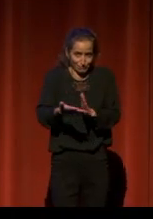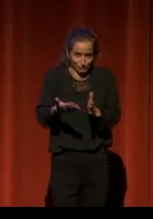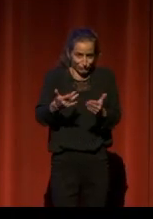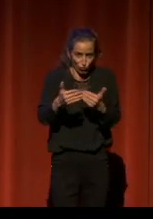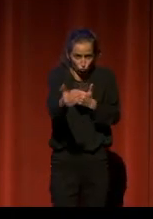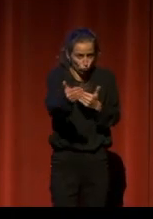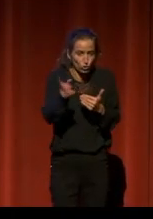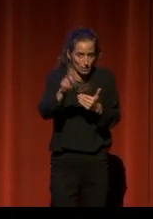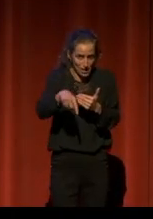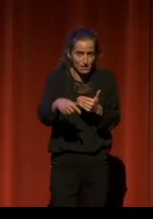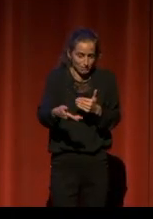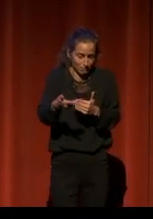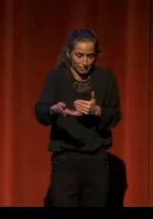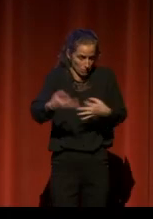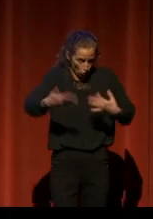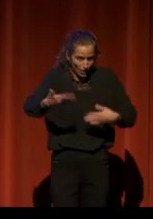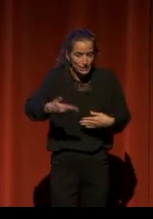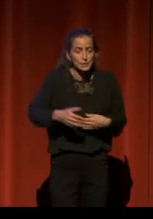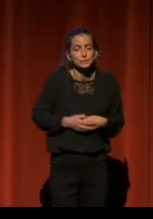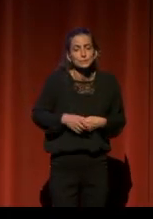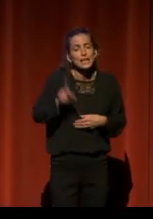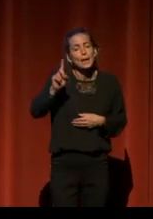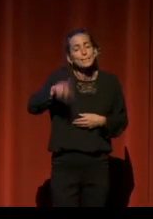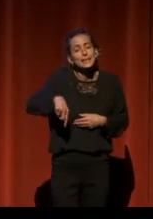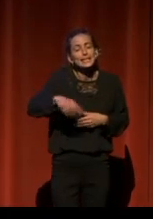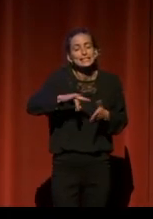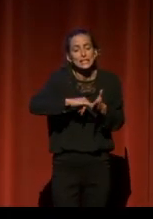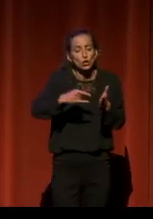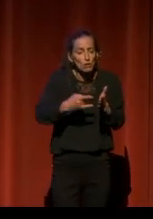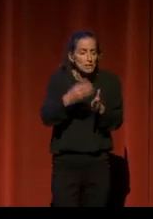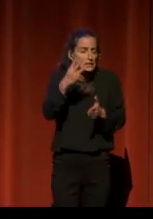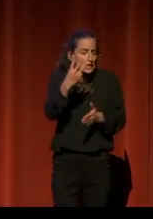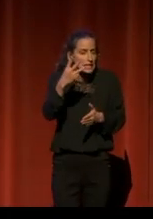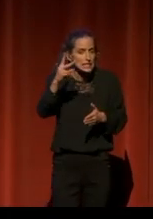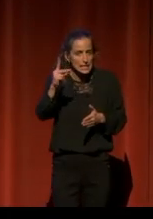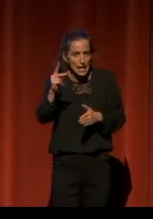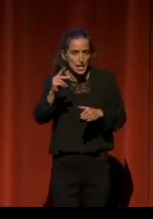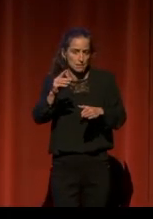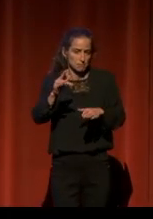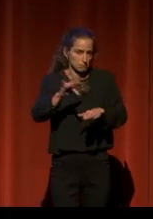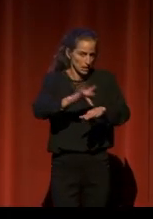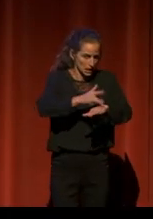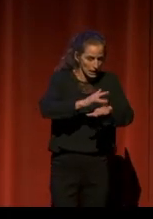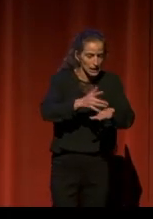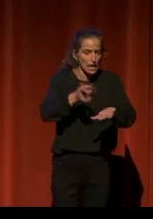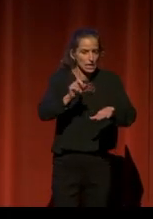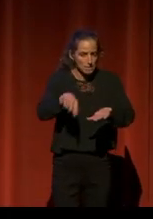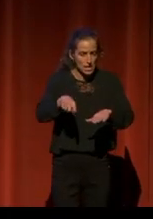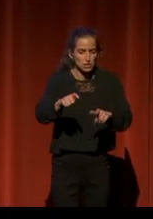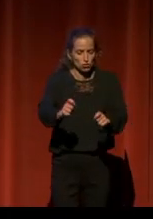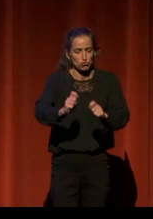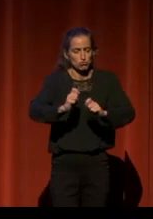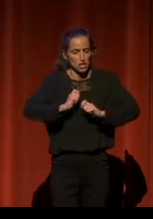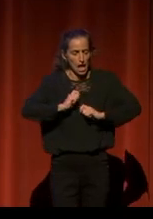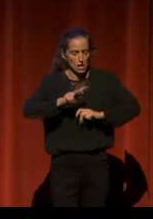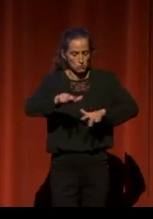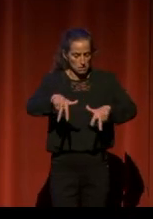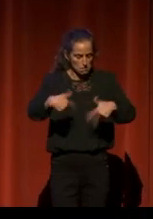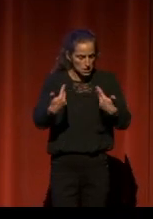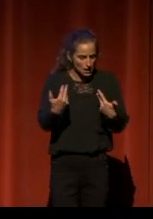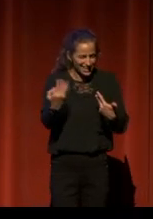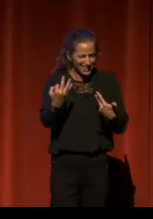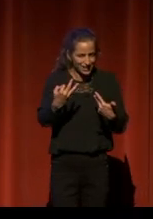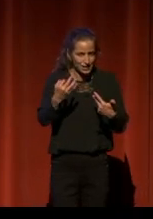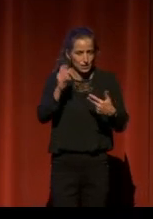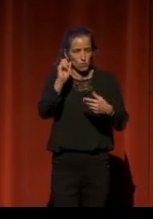y la idea de la tecnología a través de ese humanismo digital que de alguna forma nos permite Bueno pues concebir el